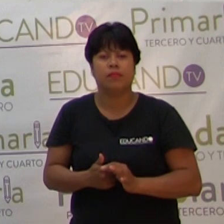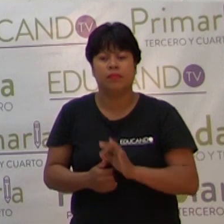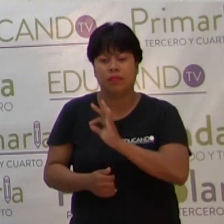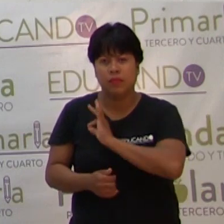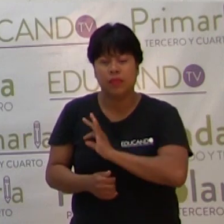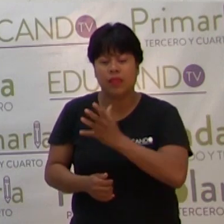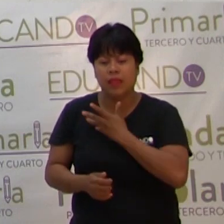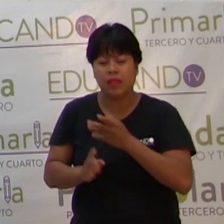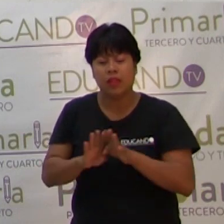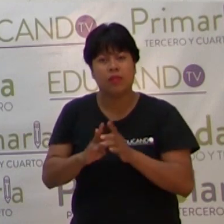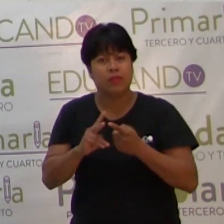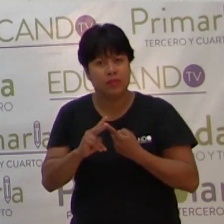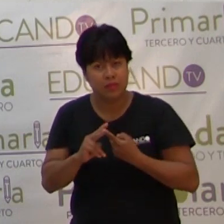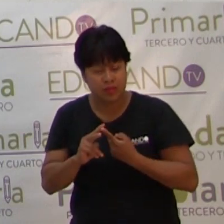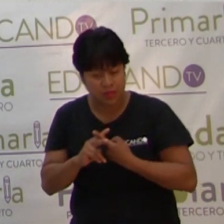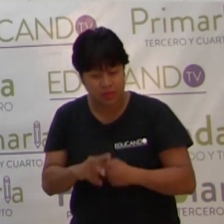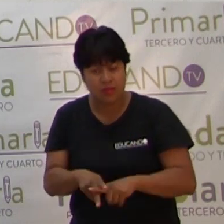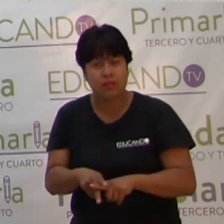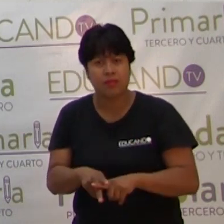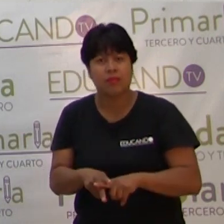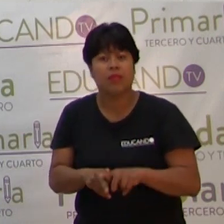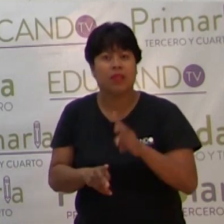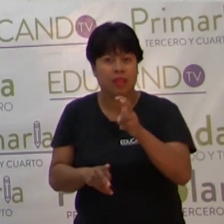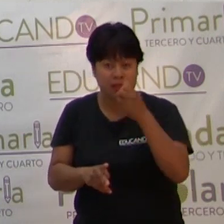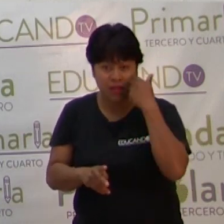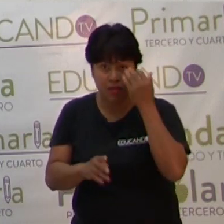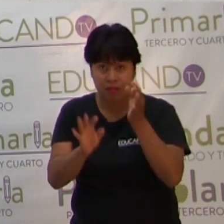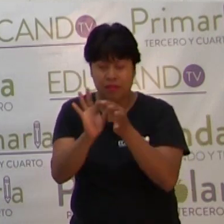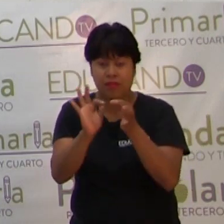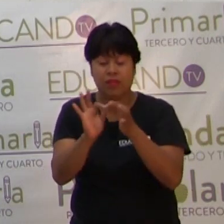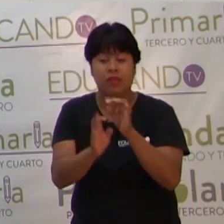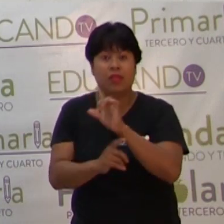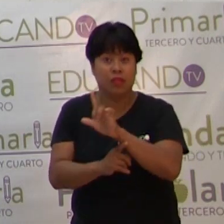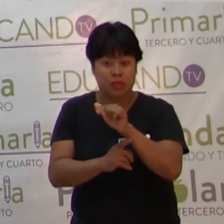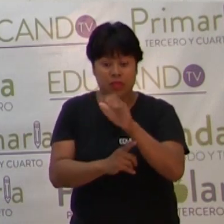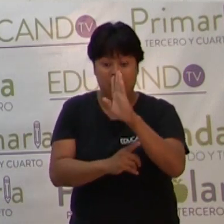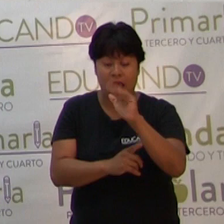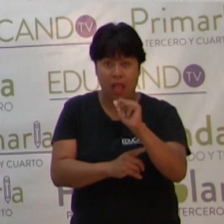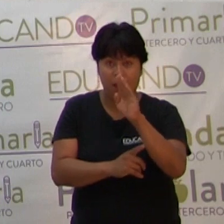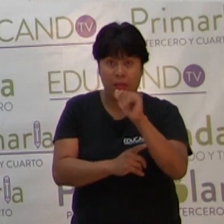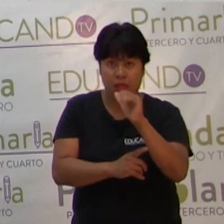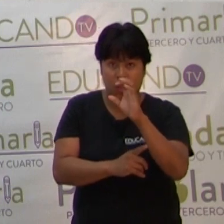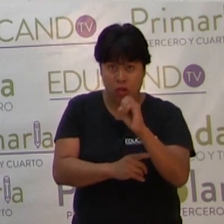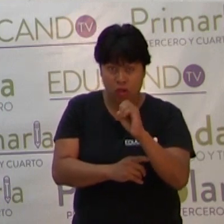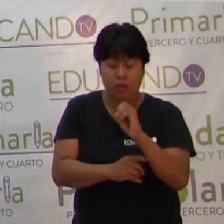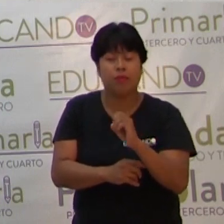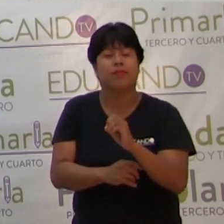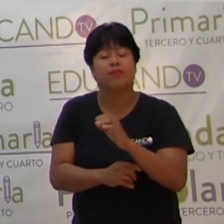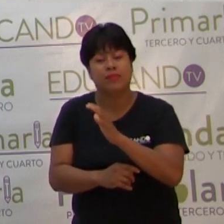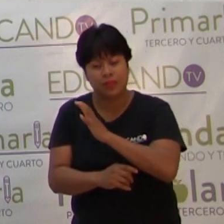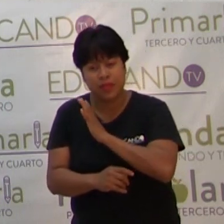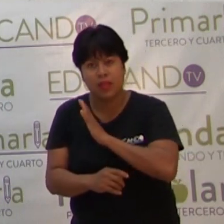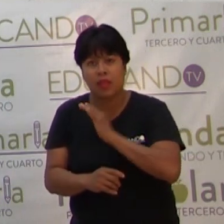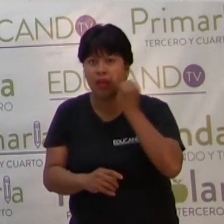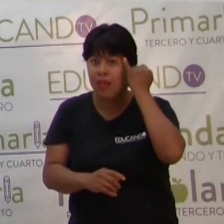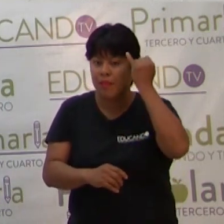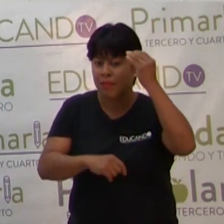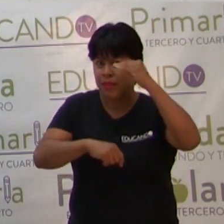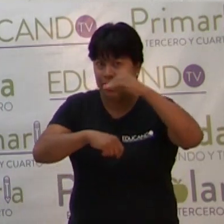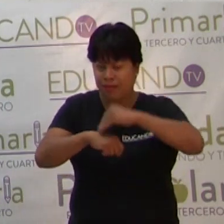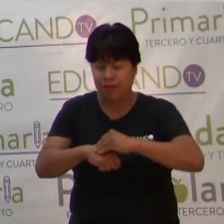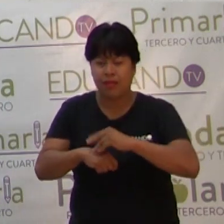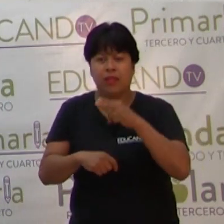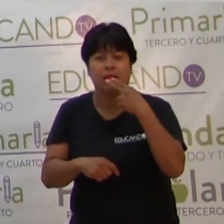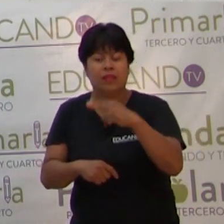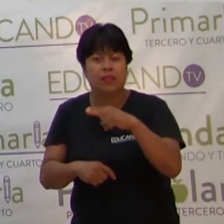teniendo sus inicios. Y déjenme contarles que después del ábaco hay un inventor que